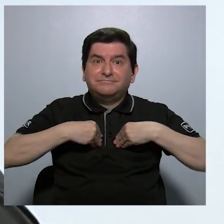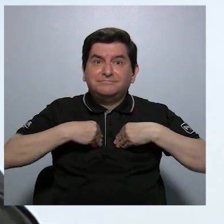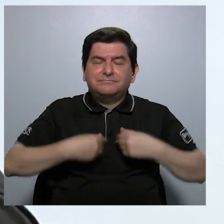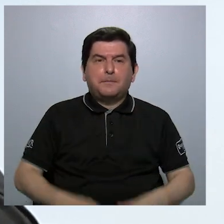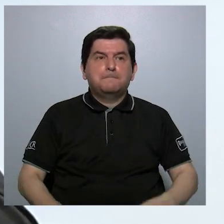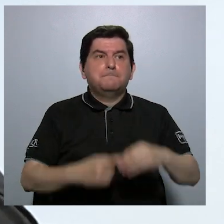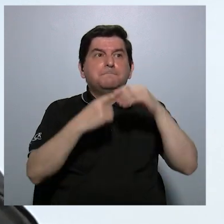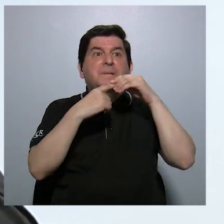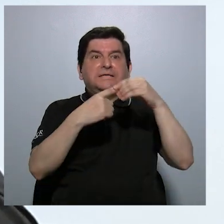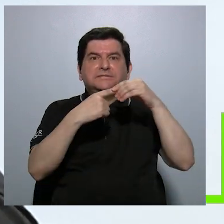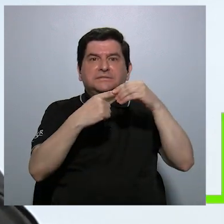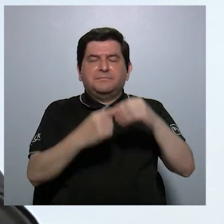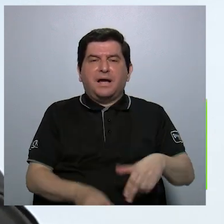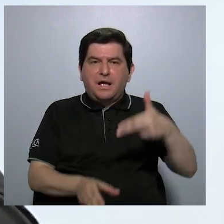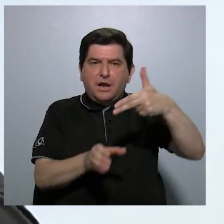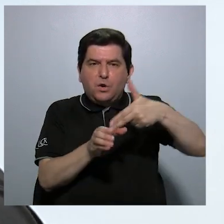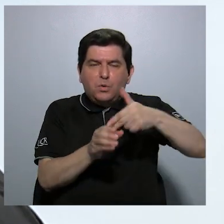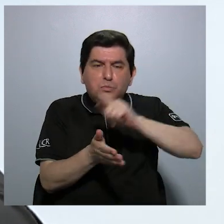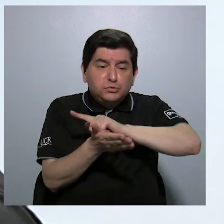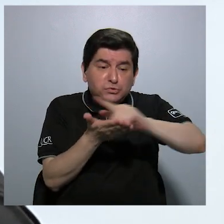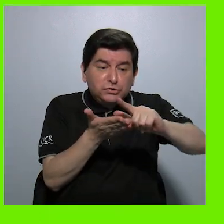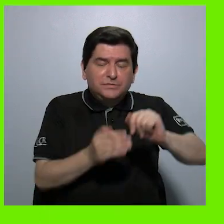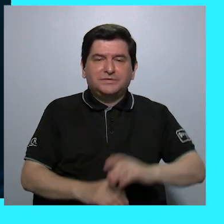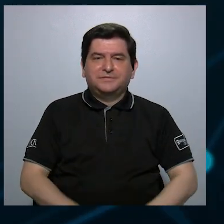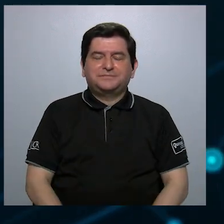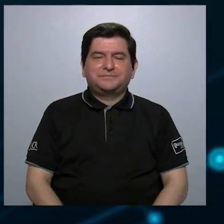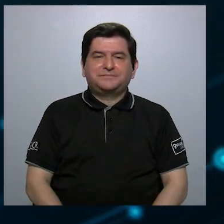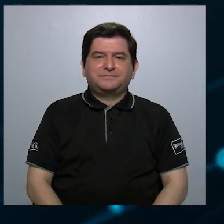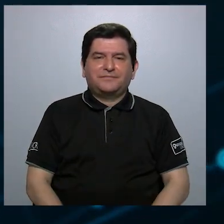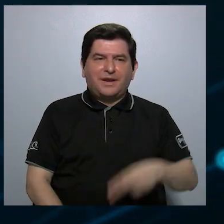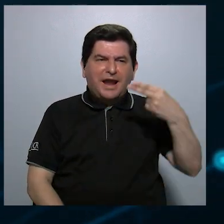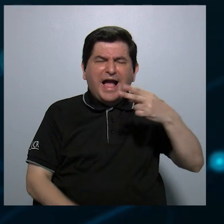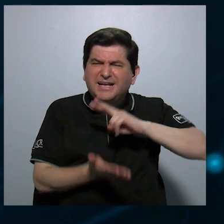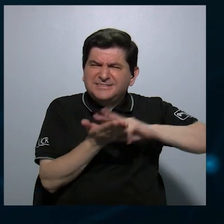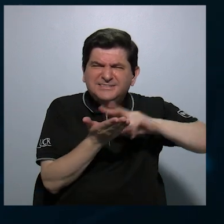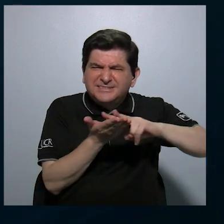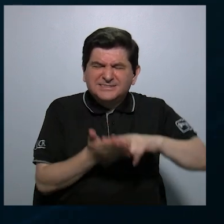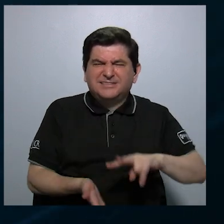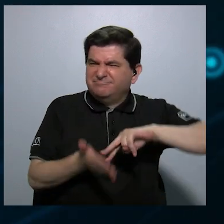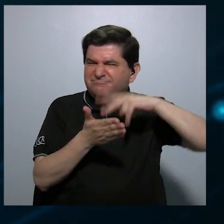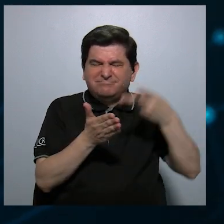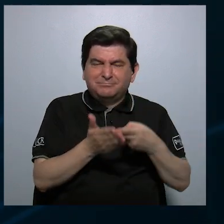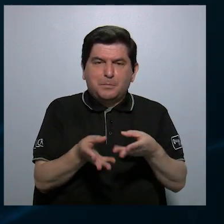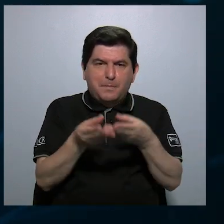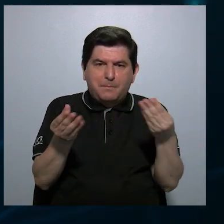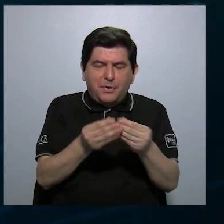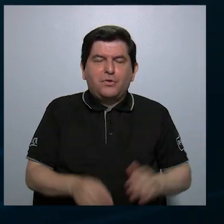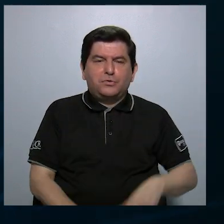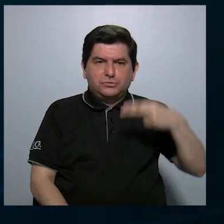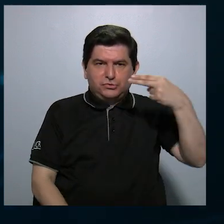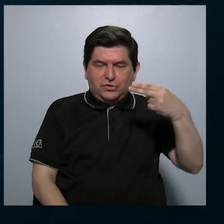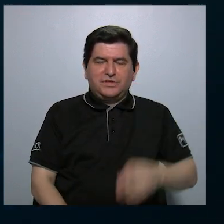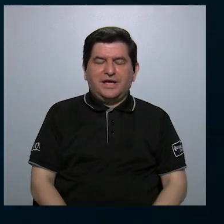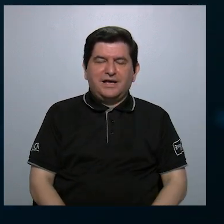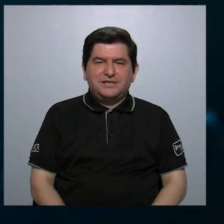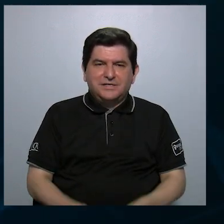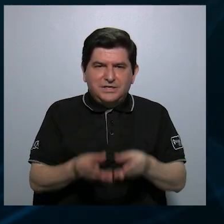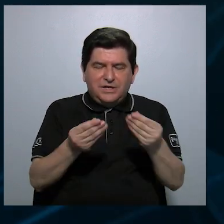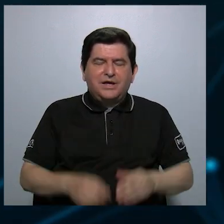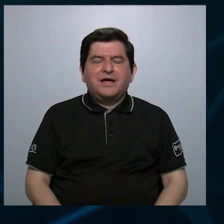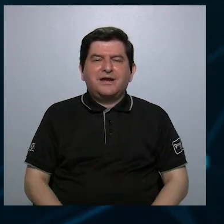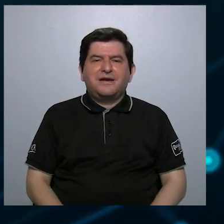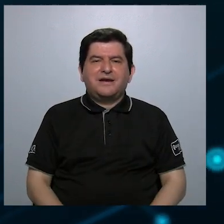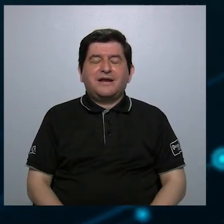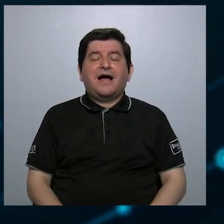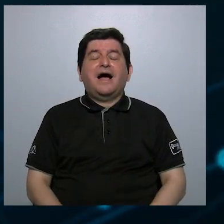aceptación, principalmente porque es un combustible limpio. Hidrógeno verde se refiere a la producción de hidrógeno generada